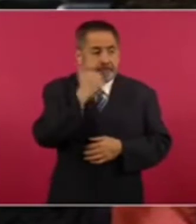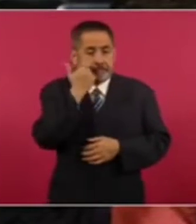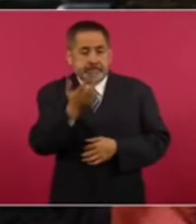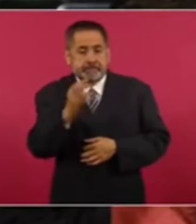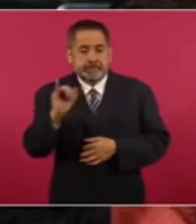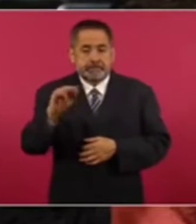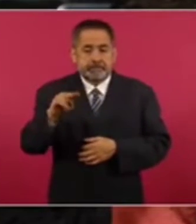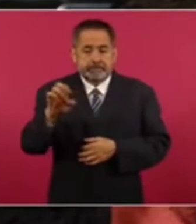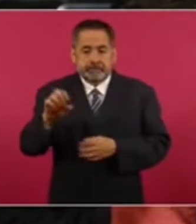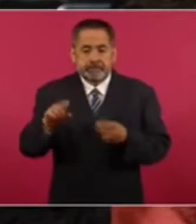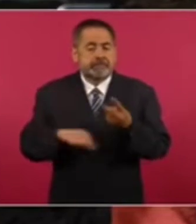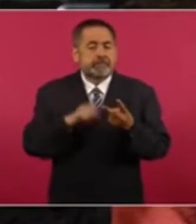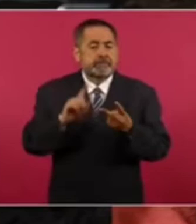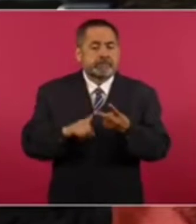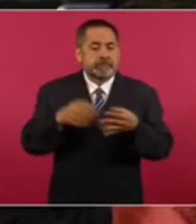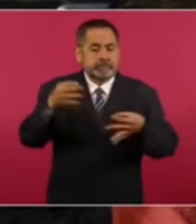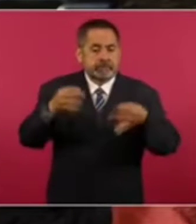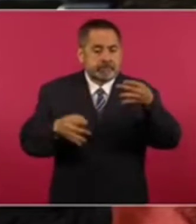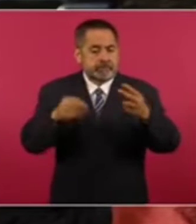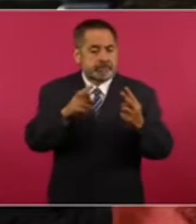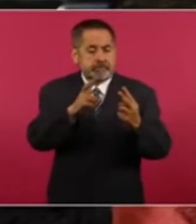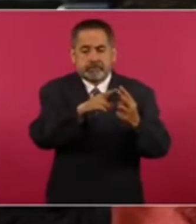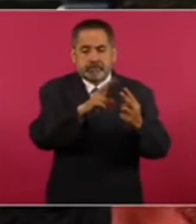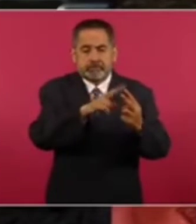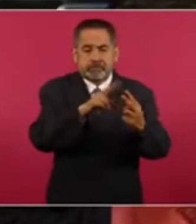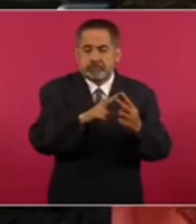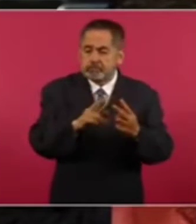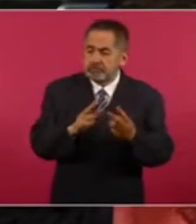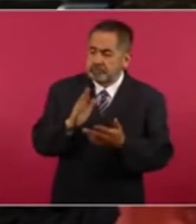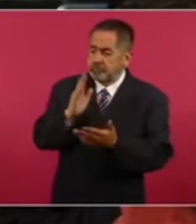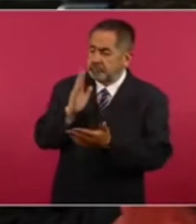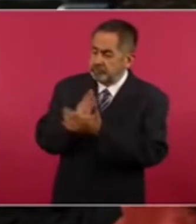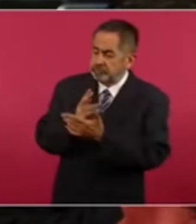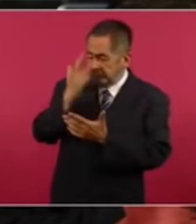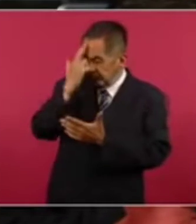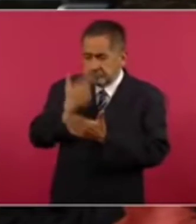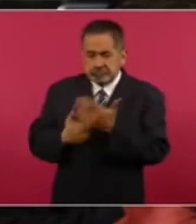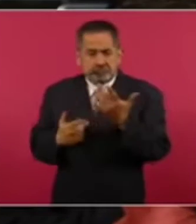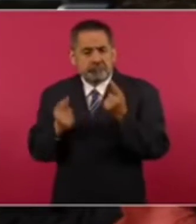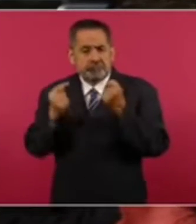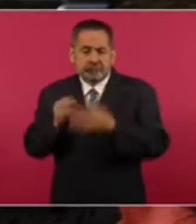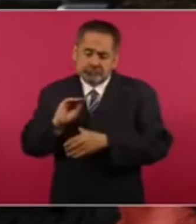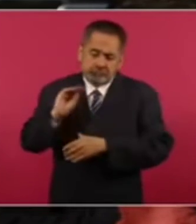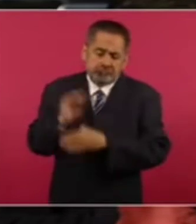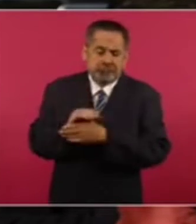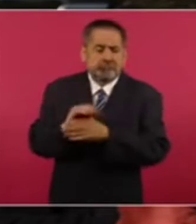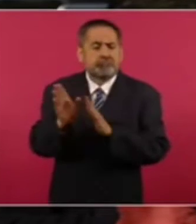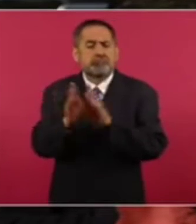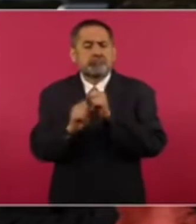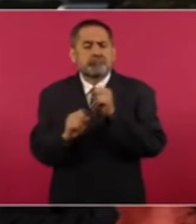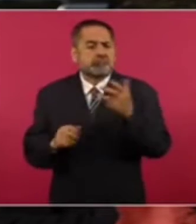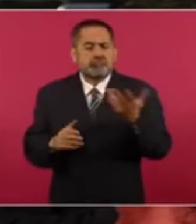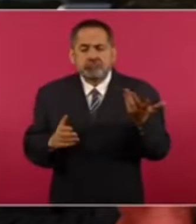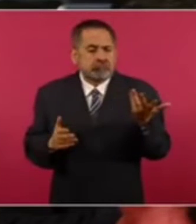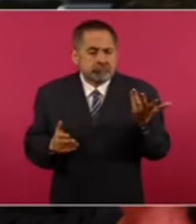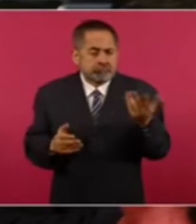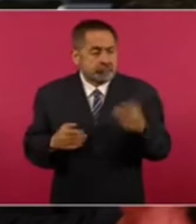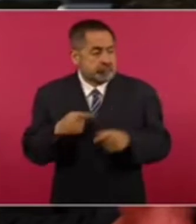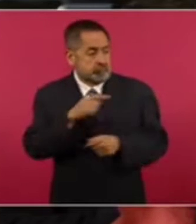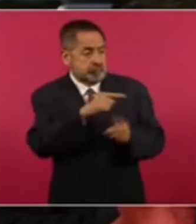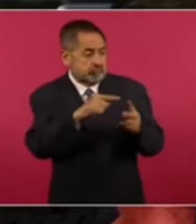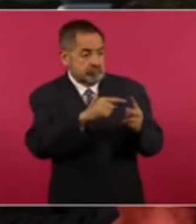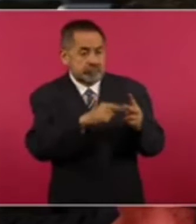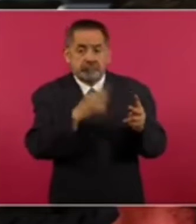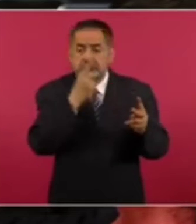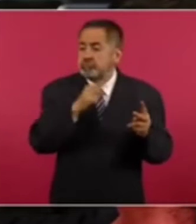el INE como el Tribunal Electoral, pues es violar abiertamente la Constitución al indicar que en